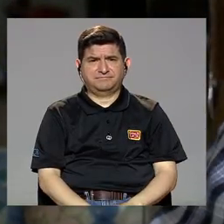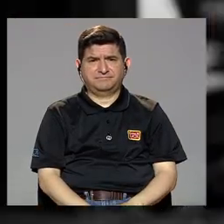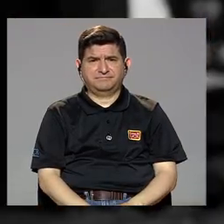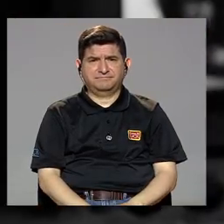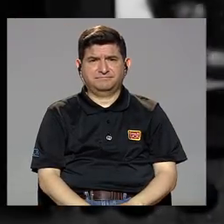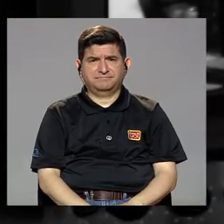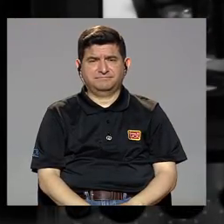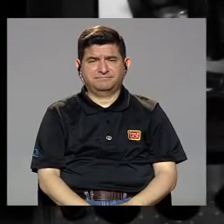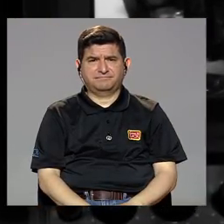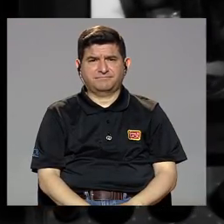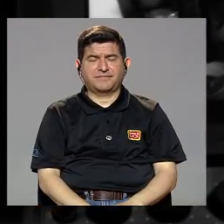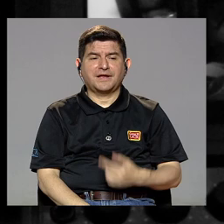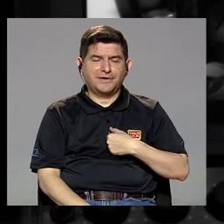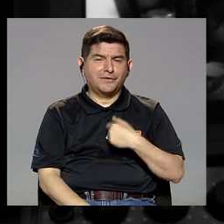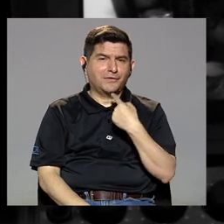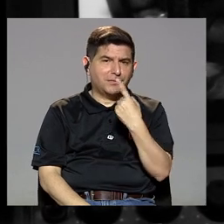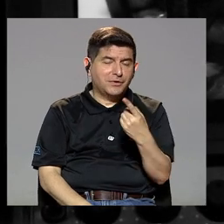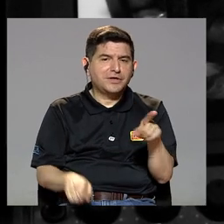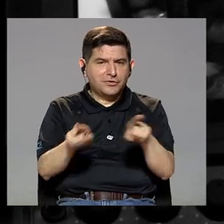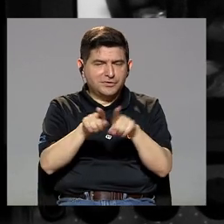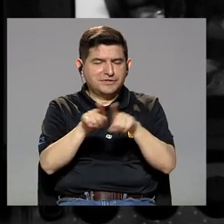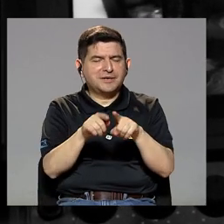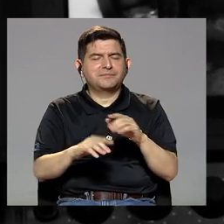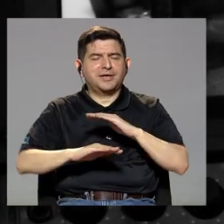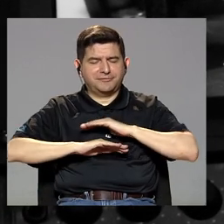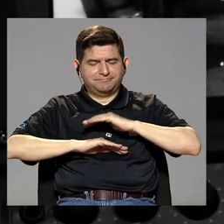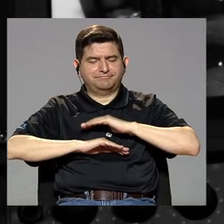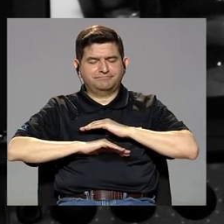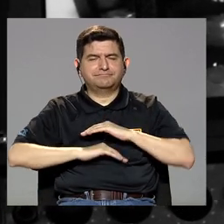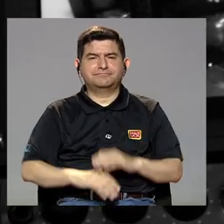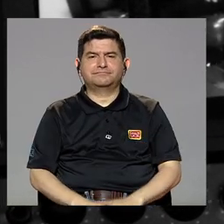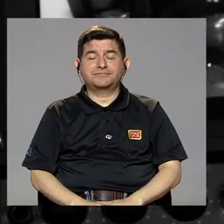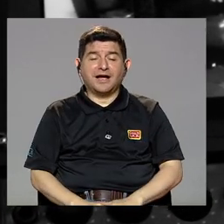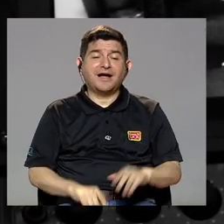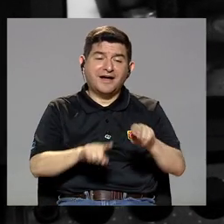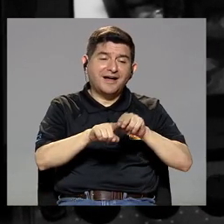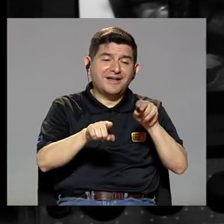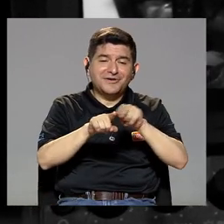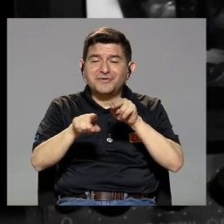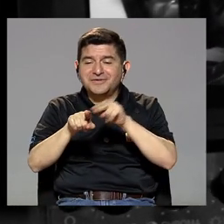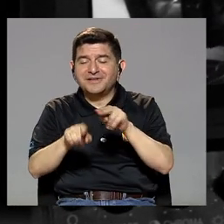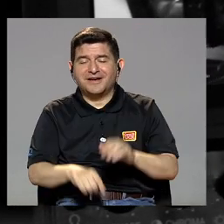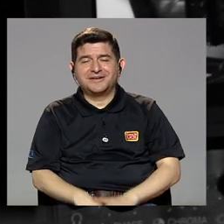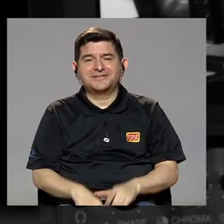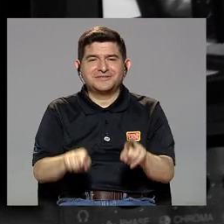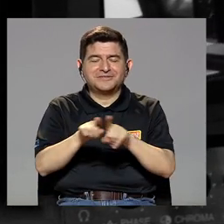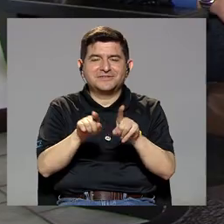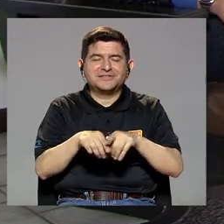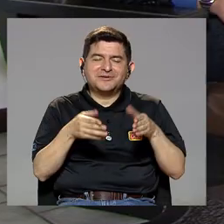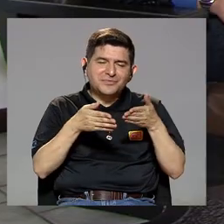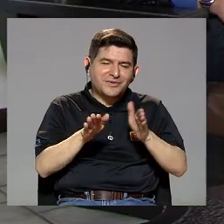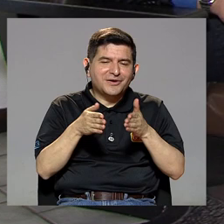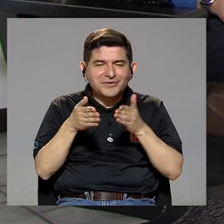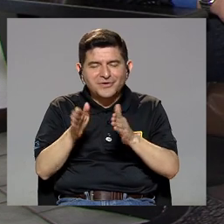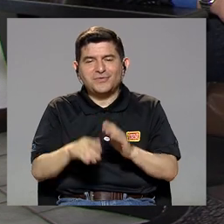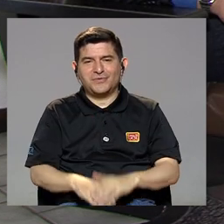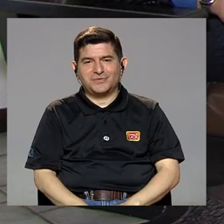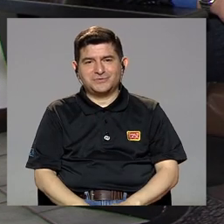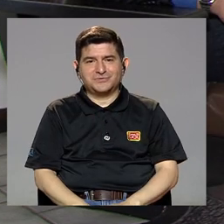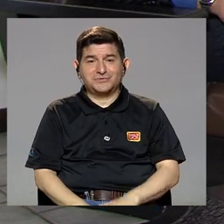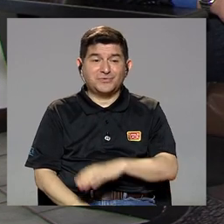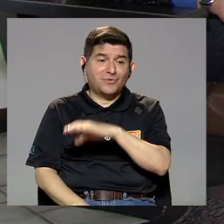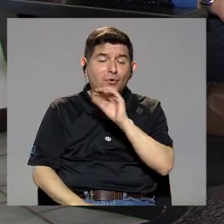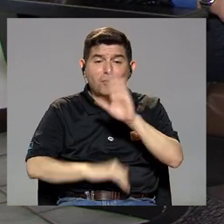como digo también tiene satisfacciones también existen los nietos también existen los hijos también existen